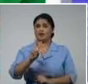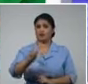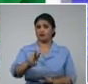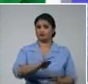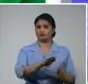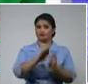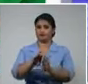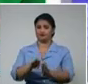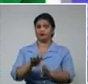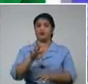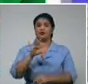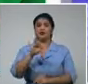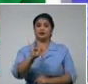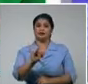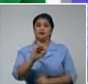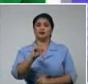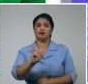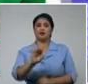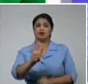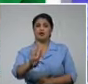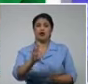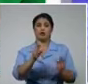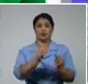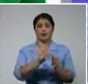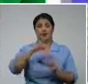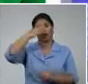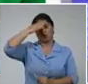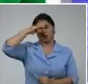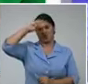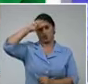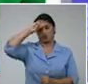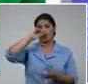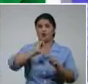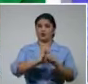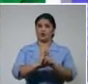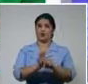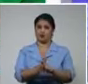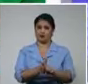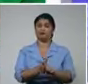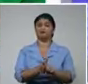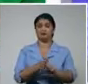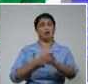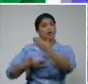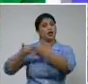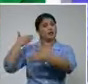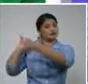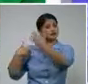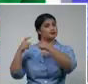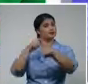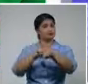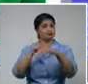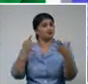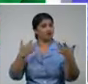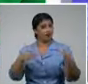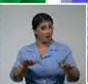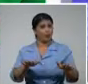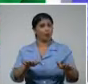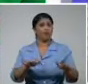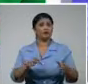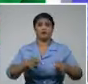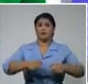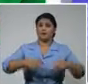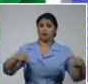764 autóctonos, comportamiento que lleva Cuba ya prácticamente hace 2